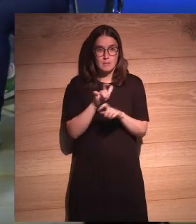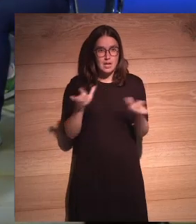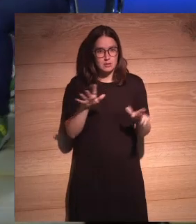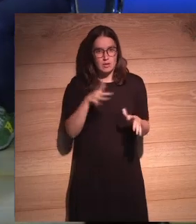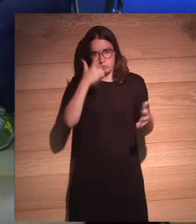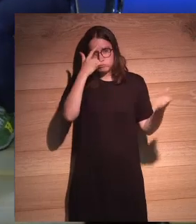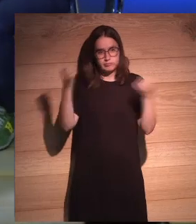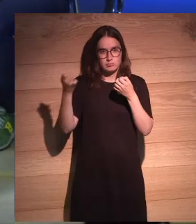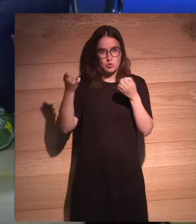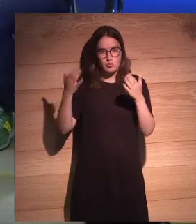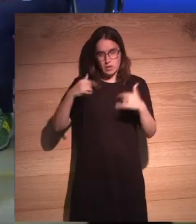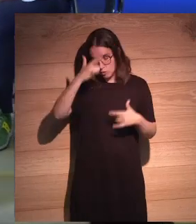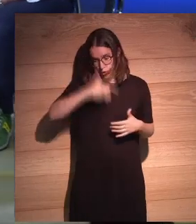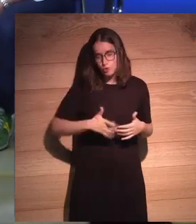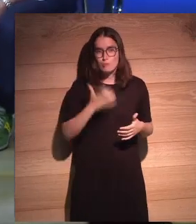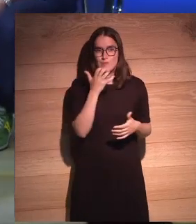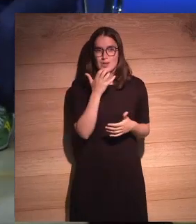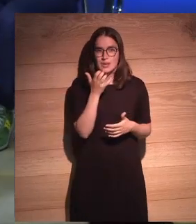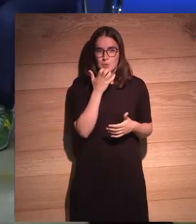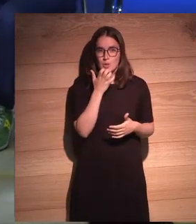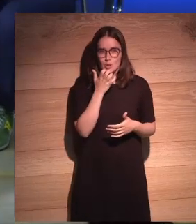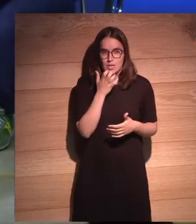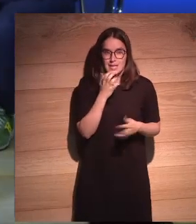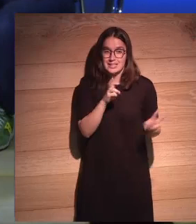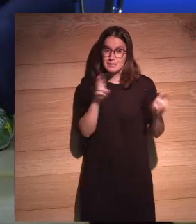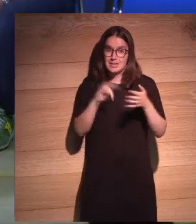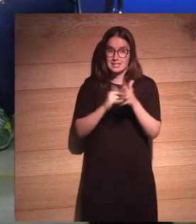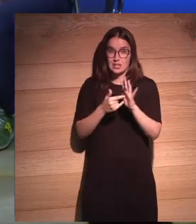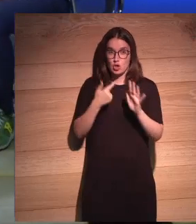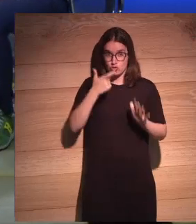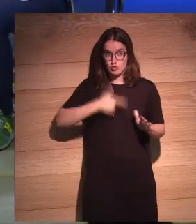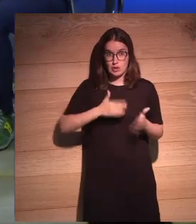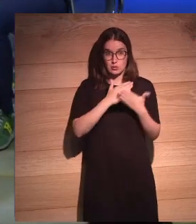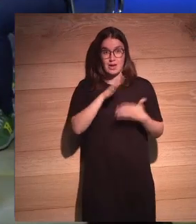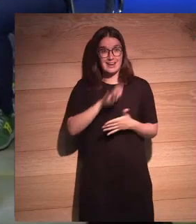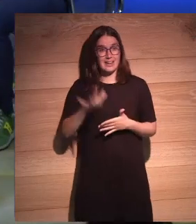versada como yo, por ejemplo, ¿sí? en cuestiones técnicas. Yo soy de letras,